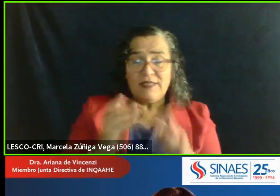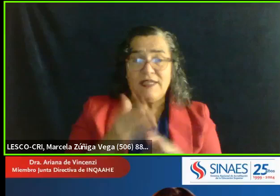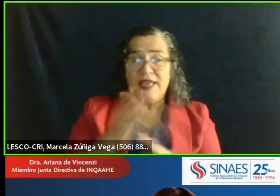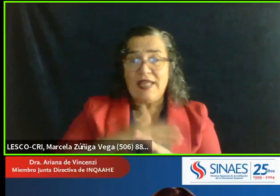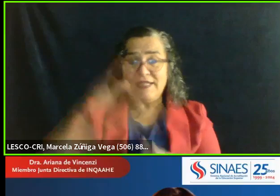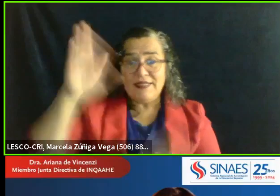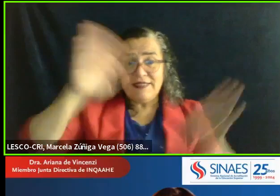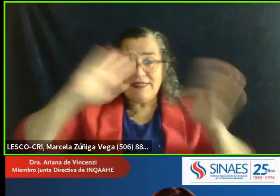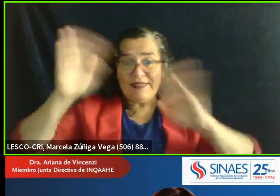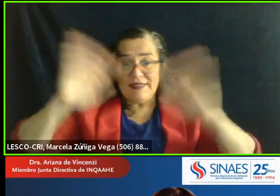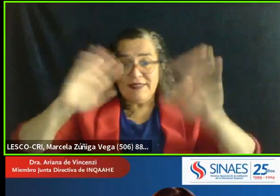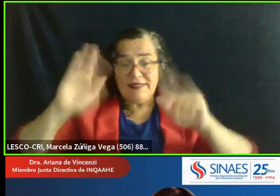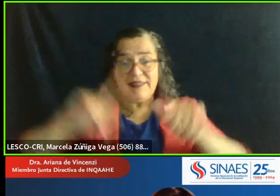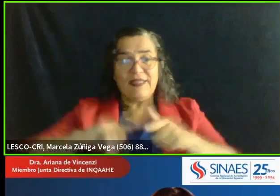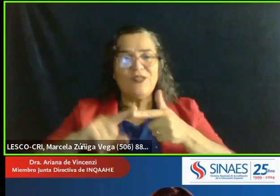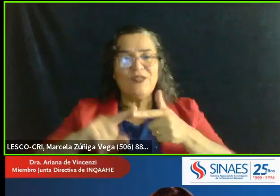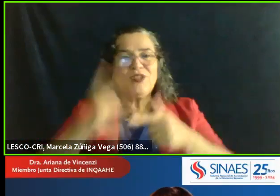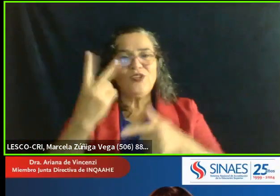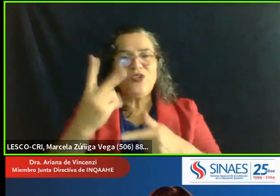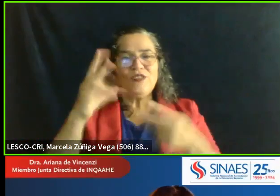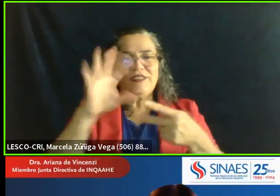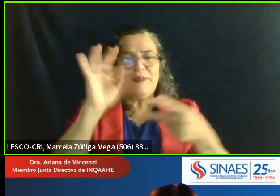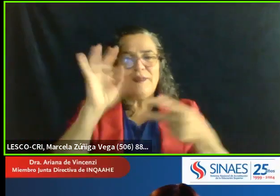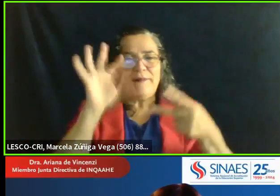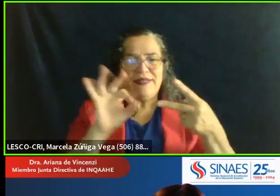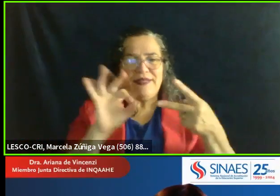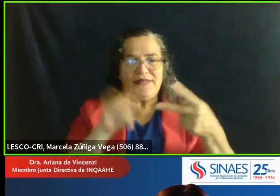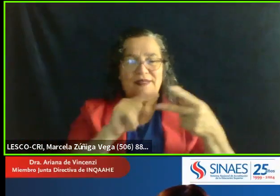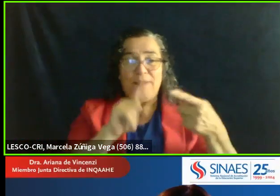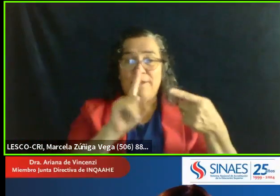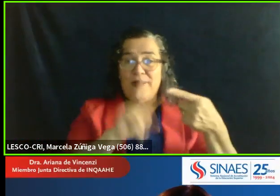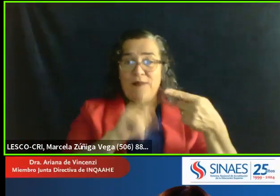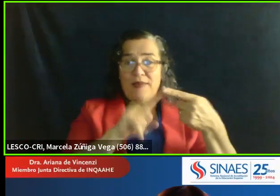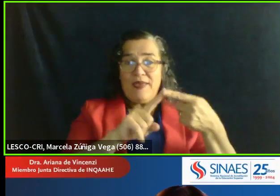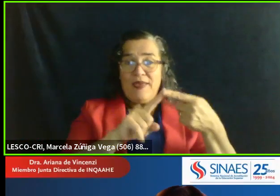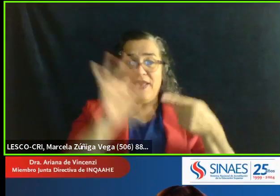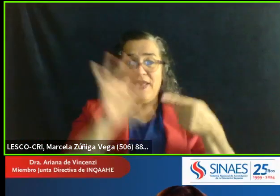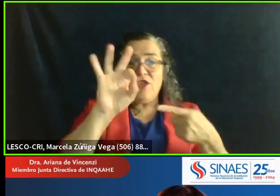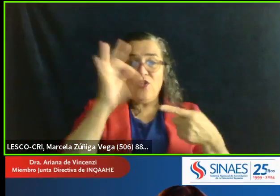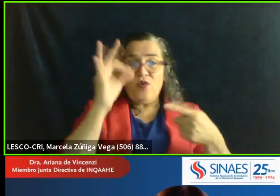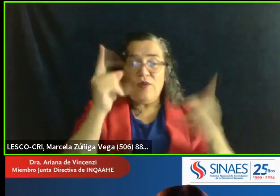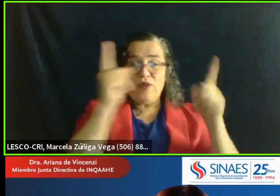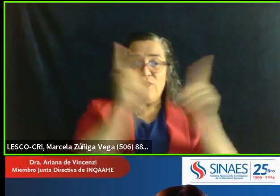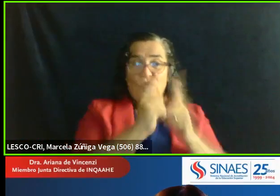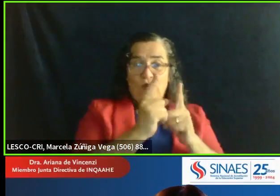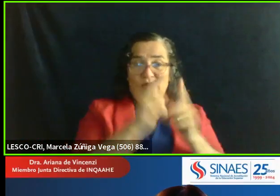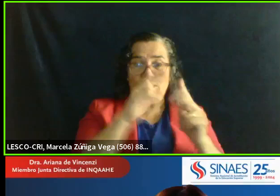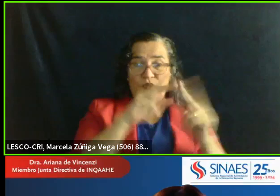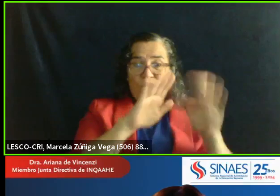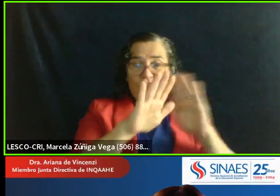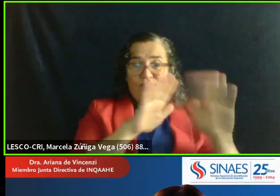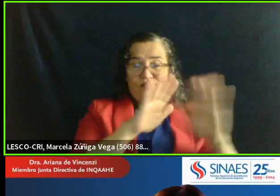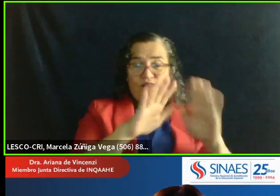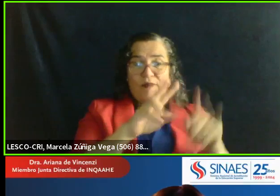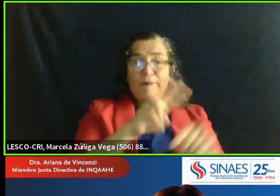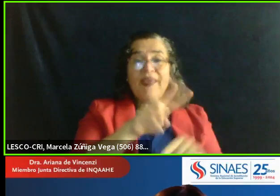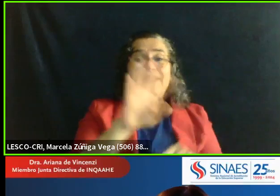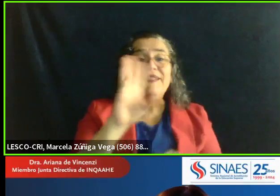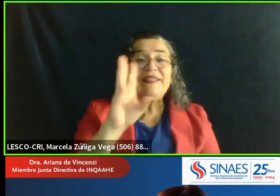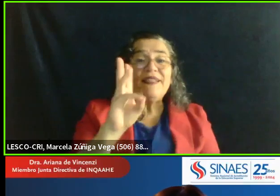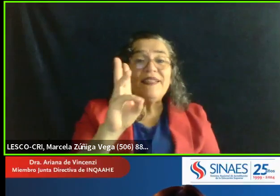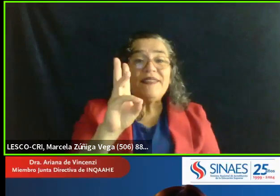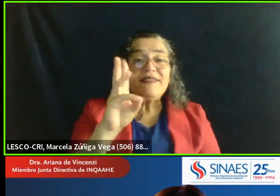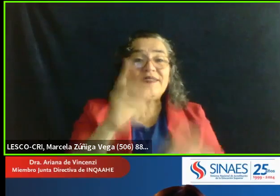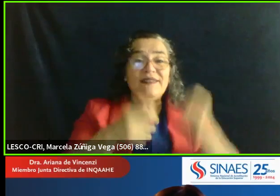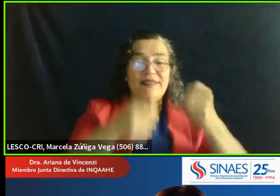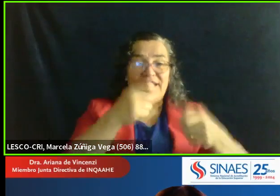queremos hacerles dos invitaciones. La primera es que nos acompañen en el noveno encuentro académico virtual que se va a realizar el 26 de septiembre. Va a abordar